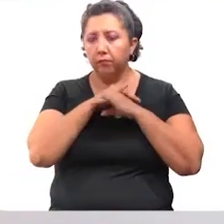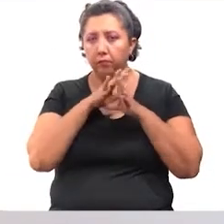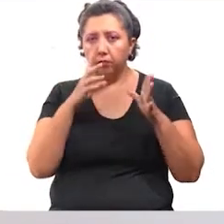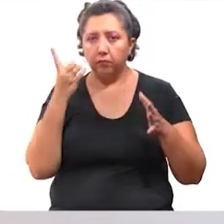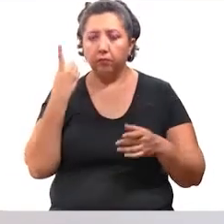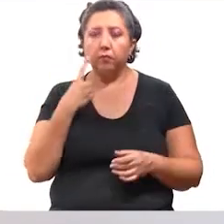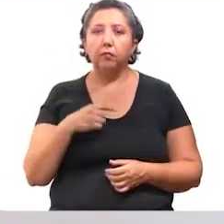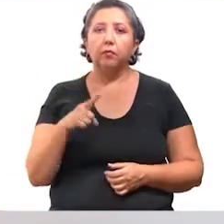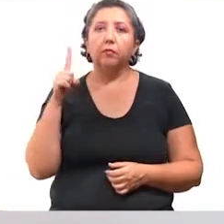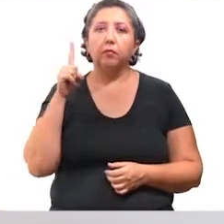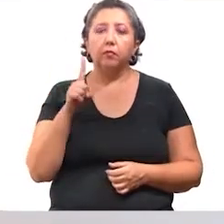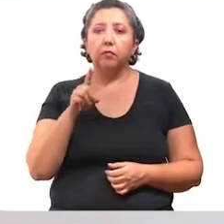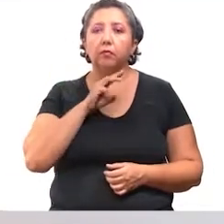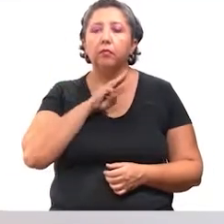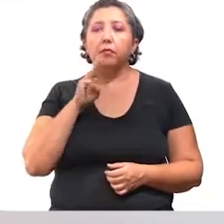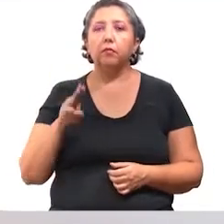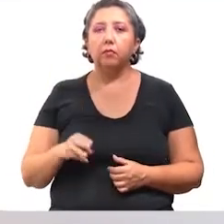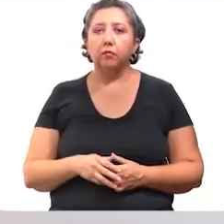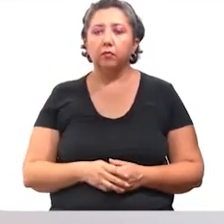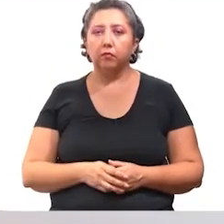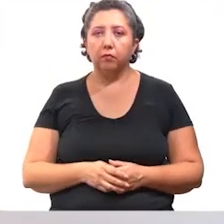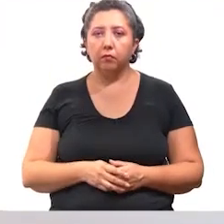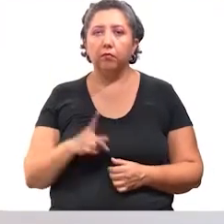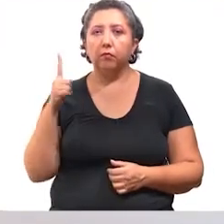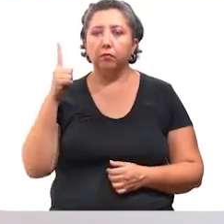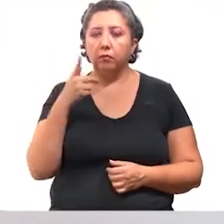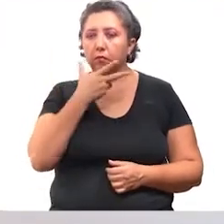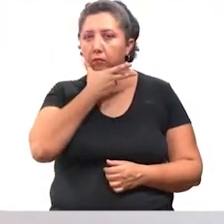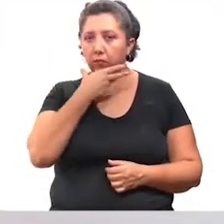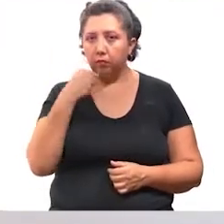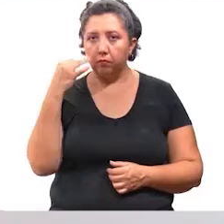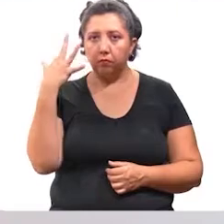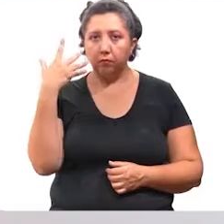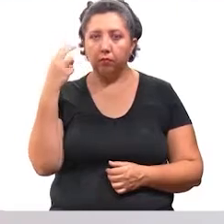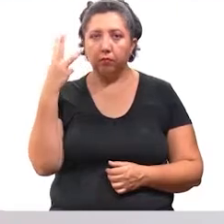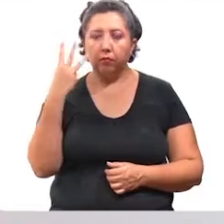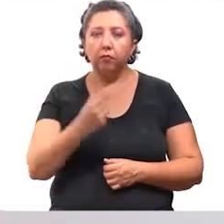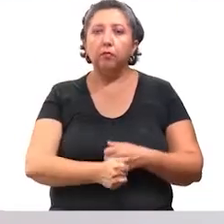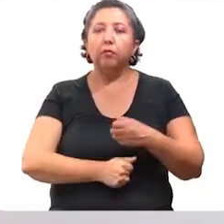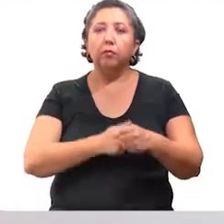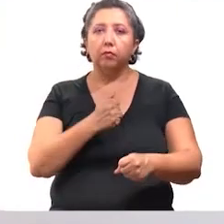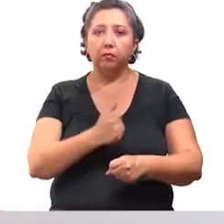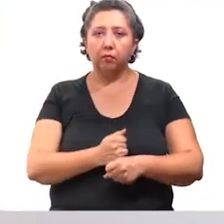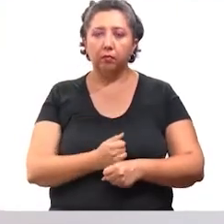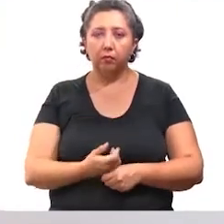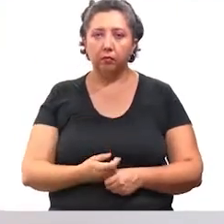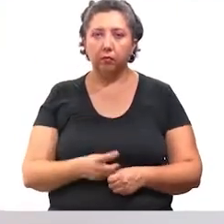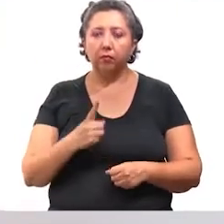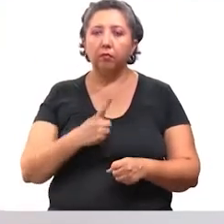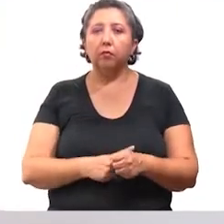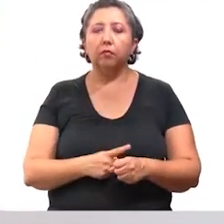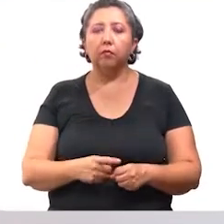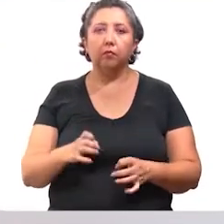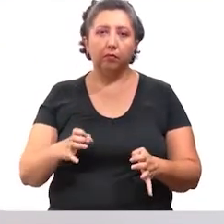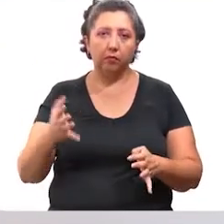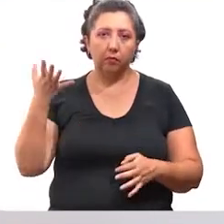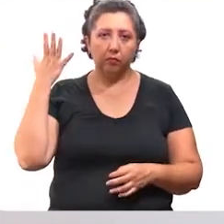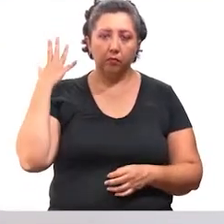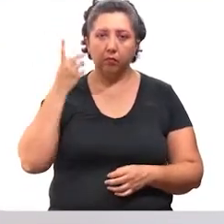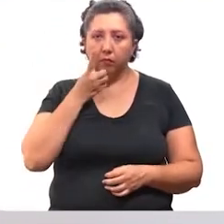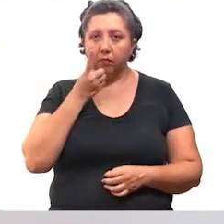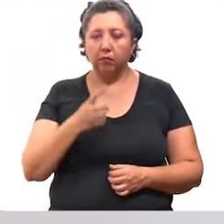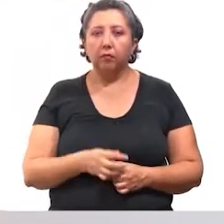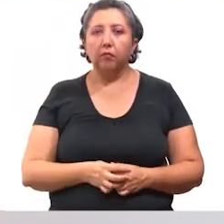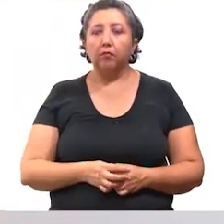parte médico informamos de un fallecimiento, un hombre de 53 años de edad. Entre sus principales enfermedades